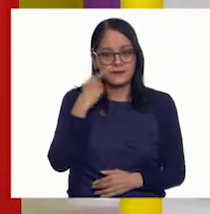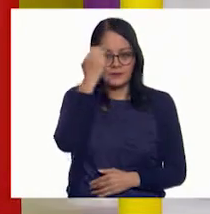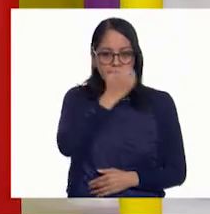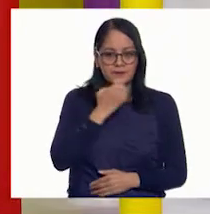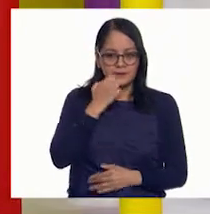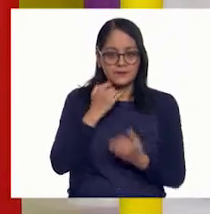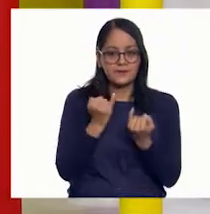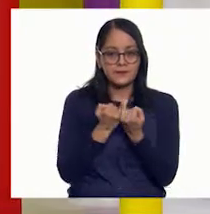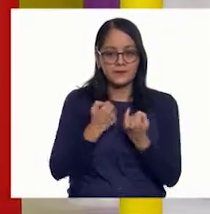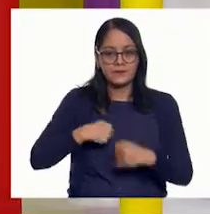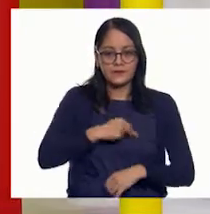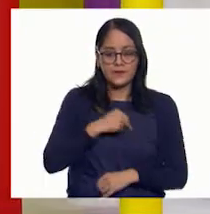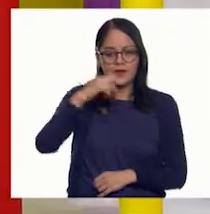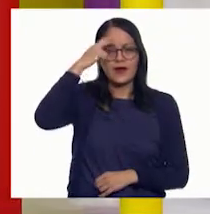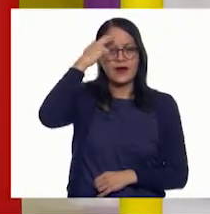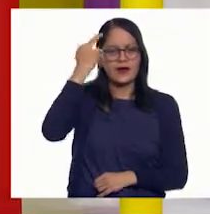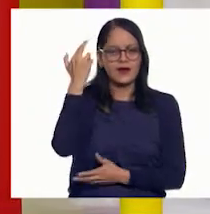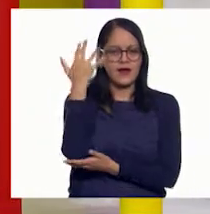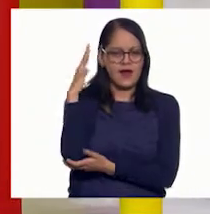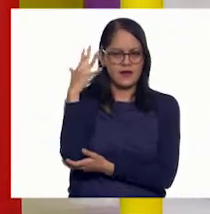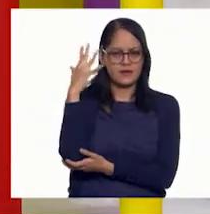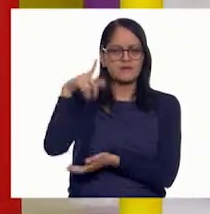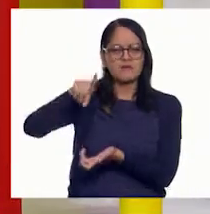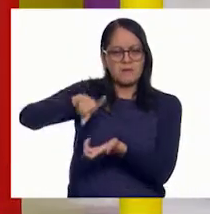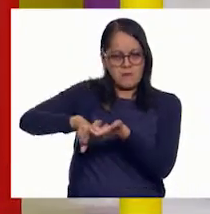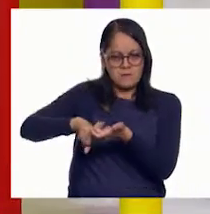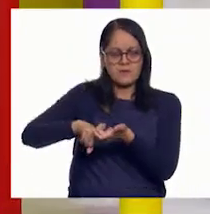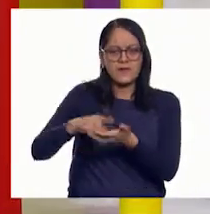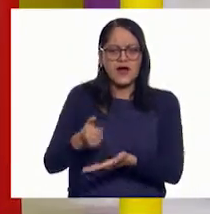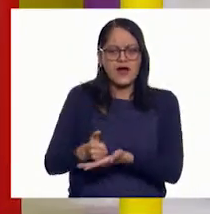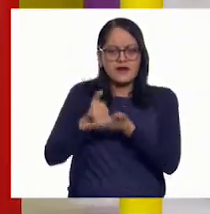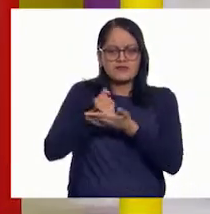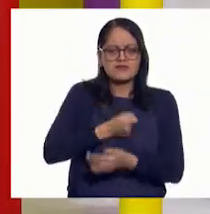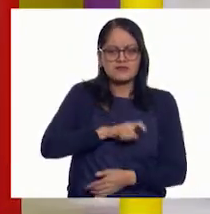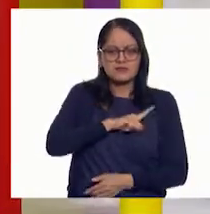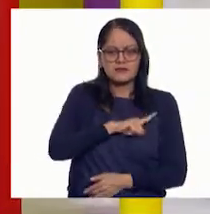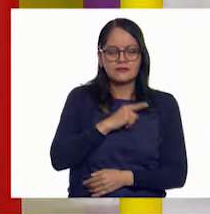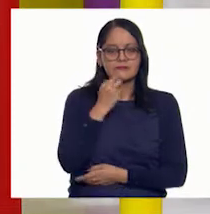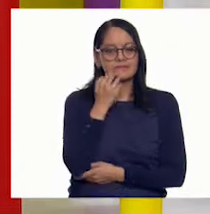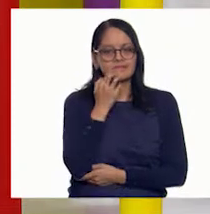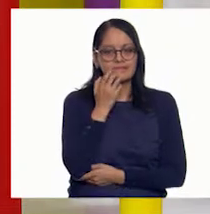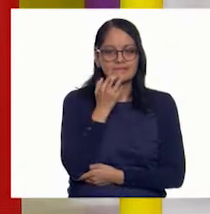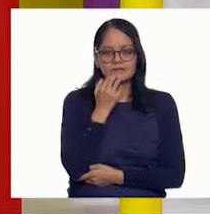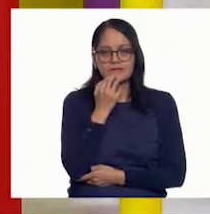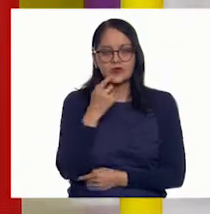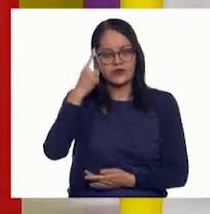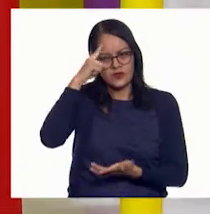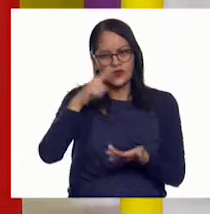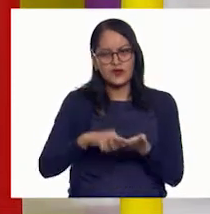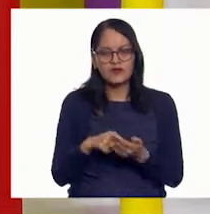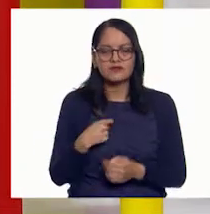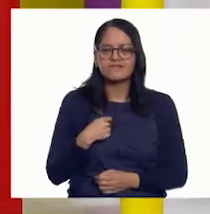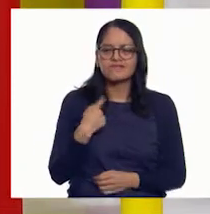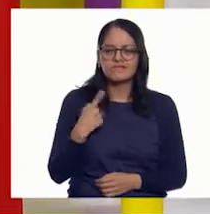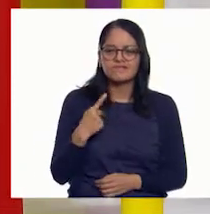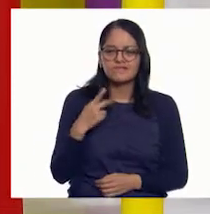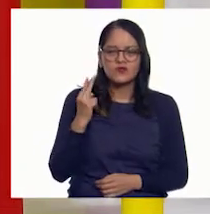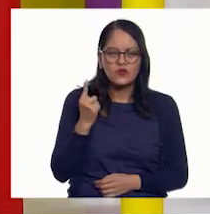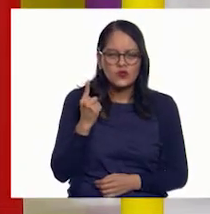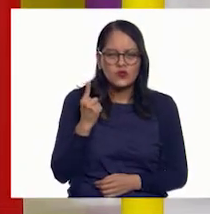y recordamos los árboles que tienen propiedades medicinales, pues solamente me viene uno a la